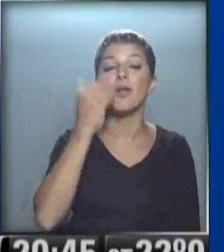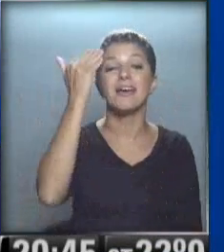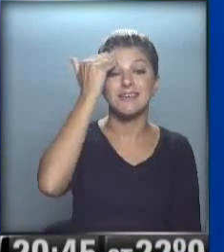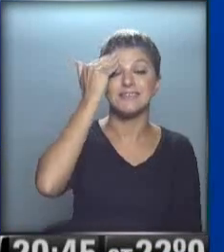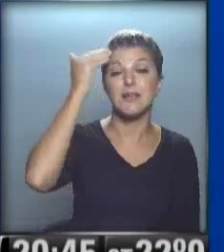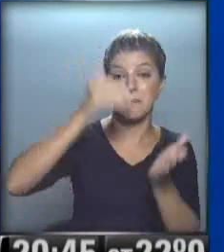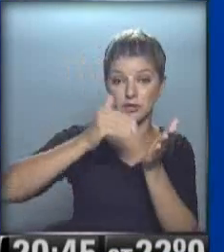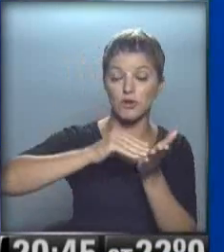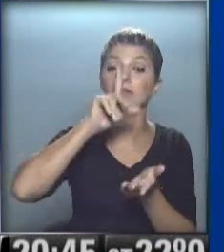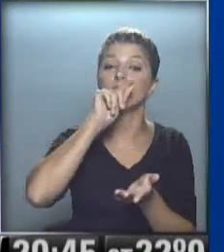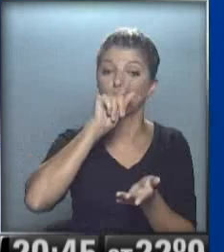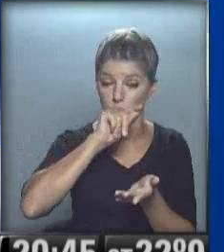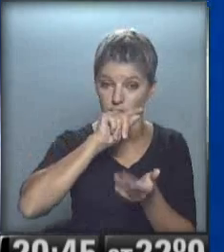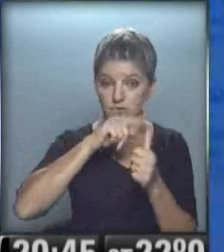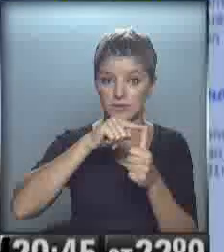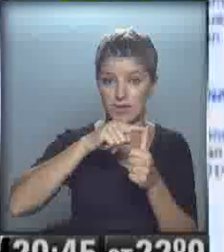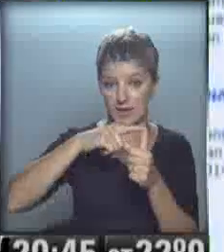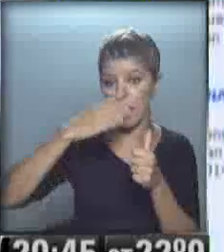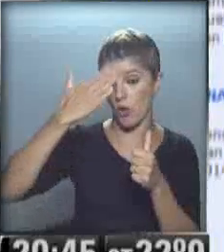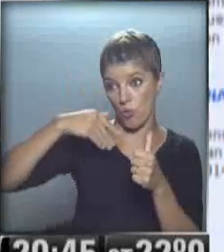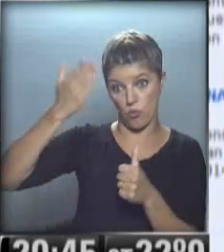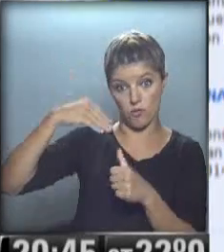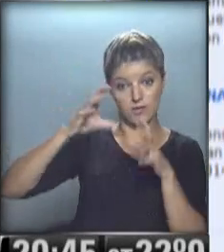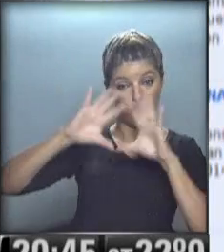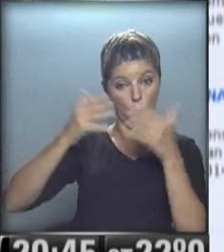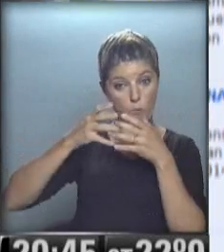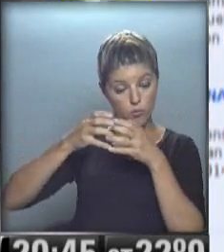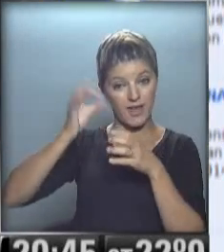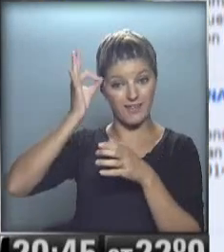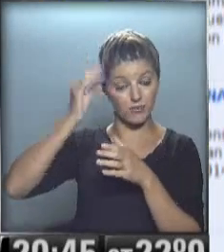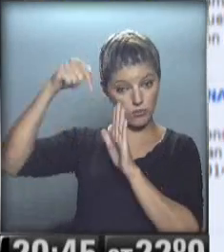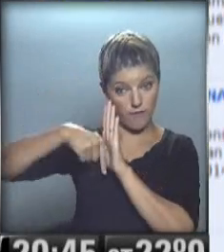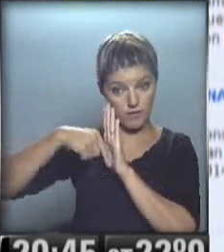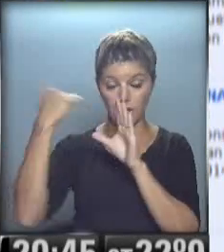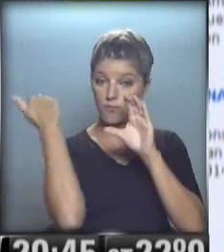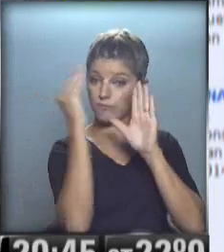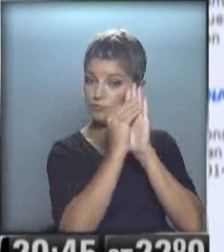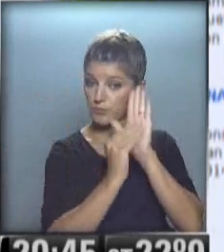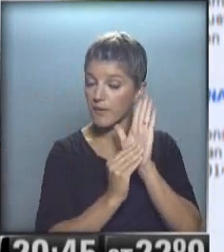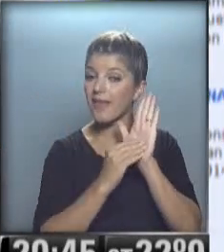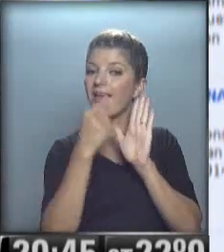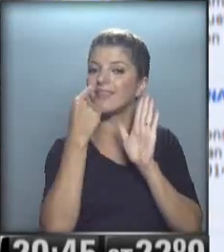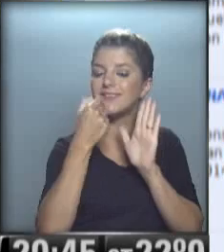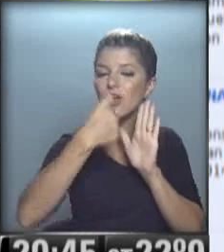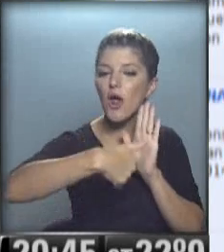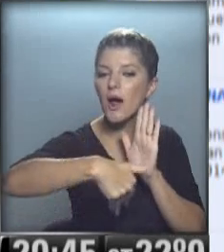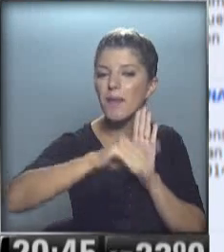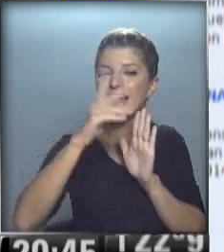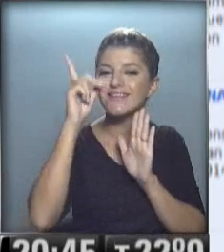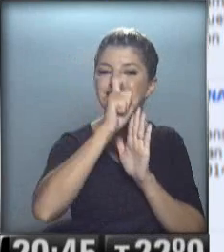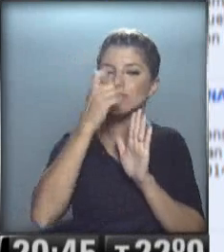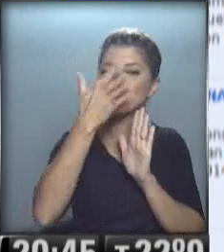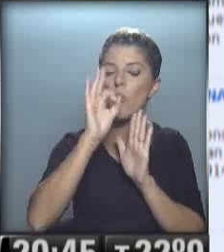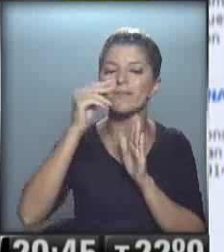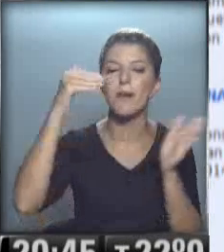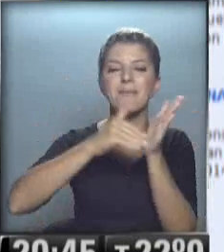de tweets que se mandaron en el último Mundial de Sudáfrica, dicen que van a ser 150